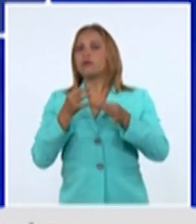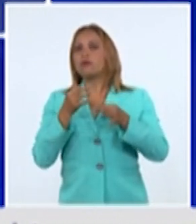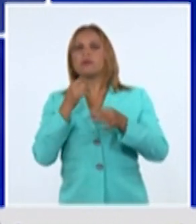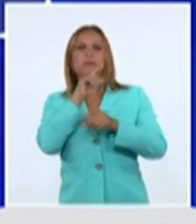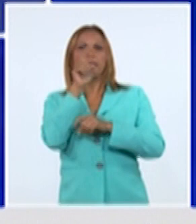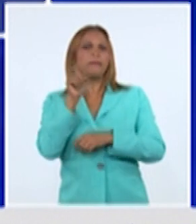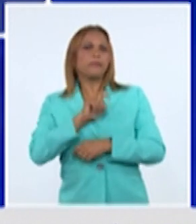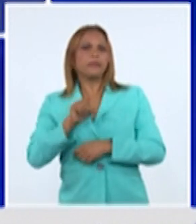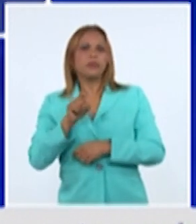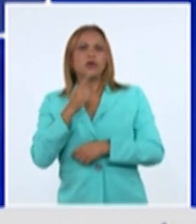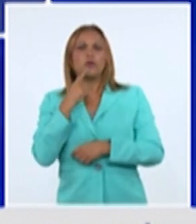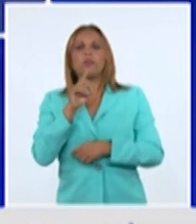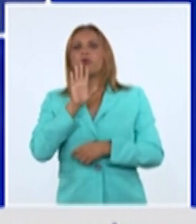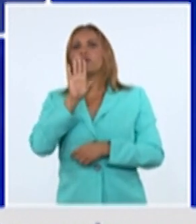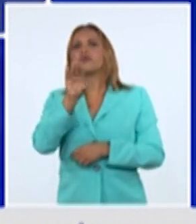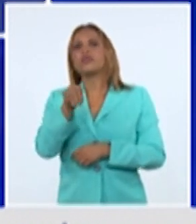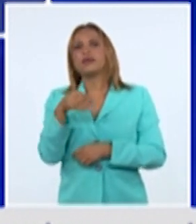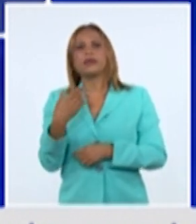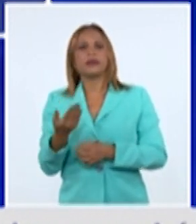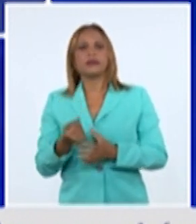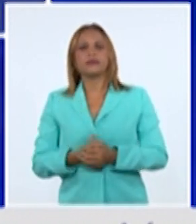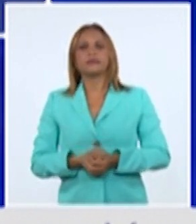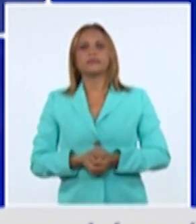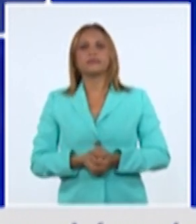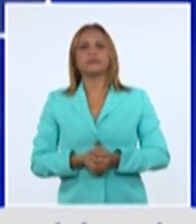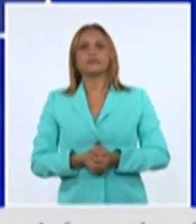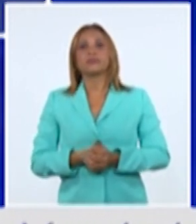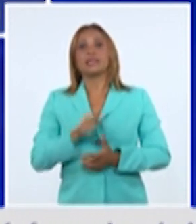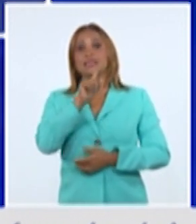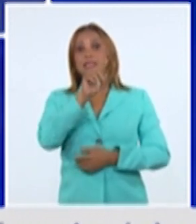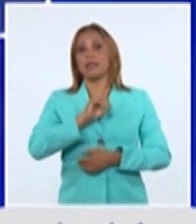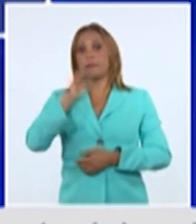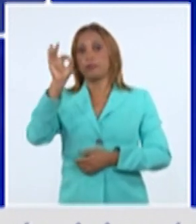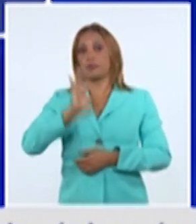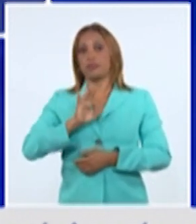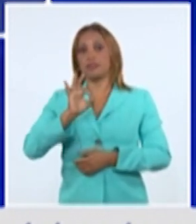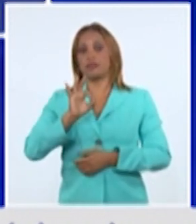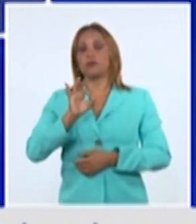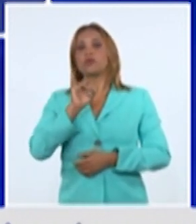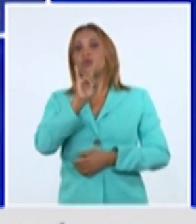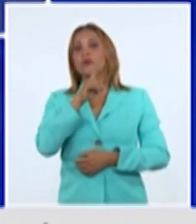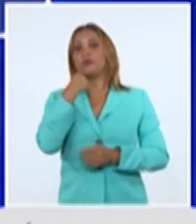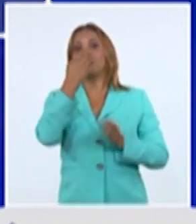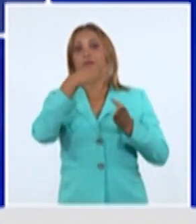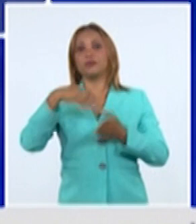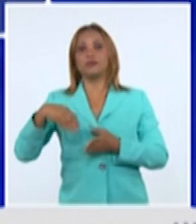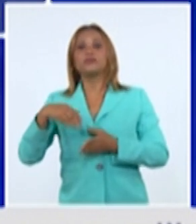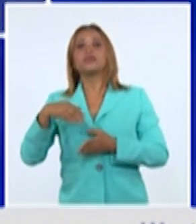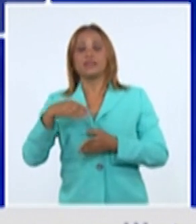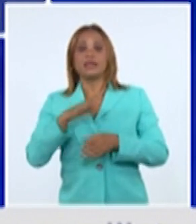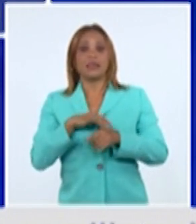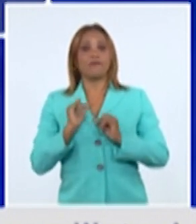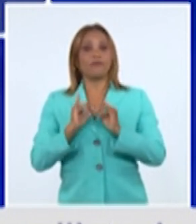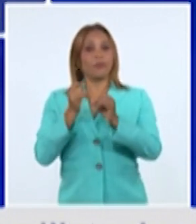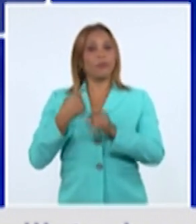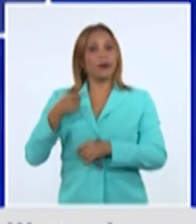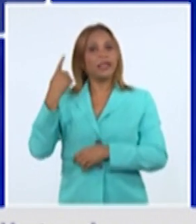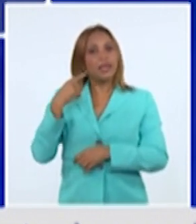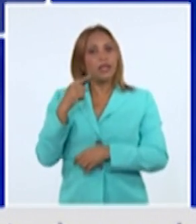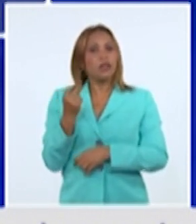porque yo había dicho que el 100% de los 9 fallecidos que informamos ayer